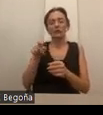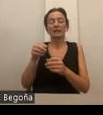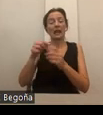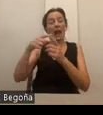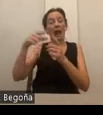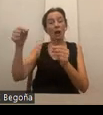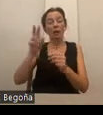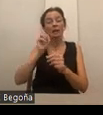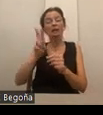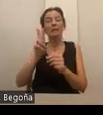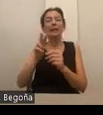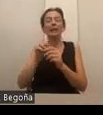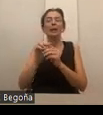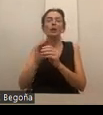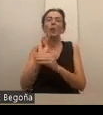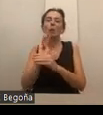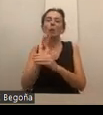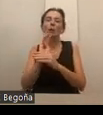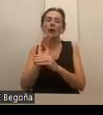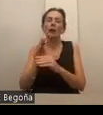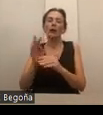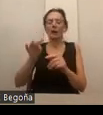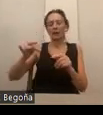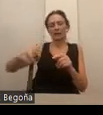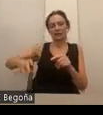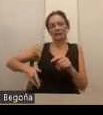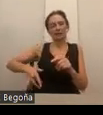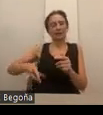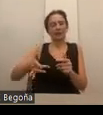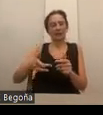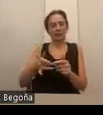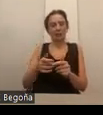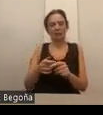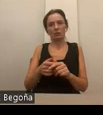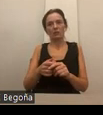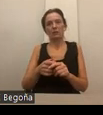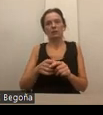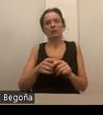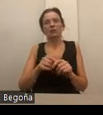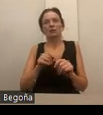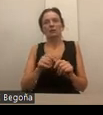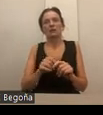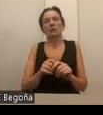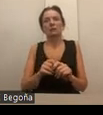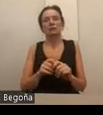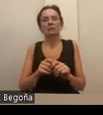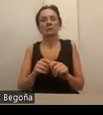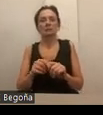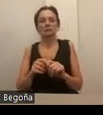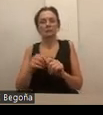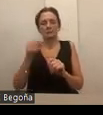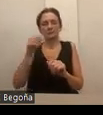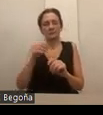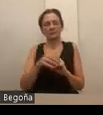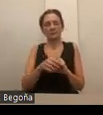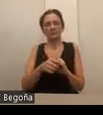función hepática, porque recordad que el estrés oxidativo, la hiperoxidación, daña las células y las elimina, las mata y